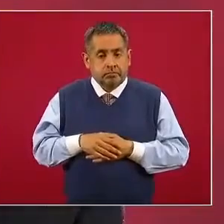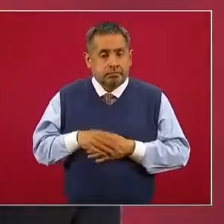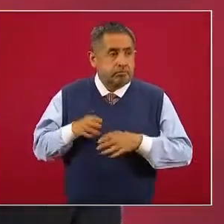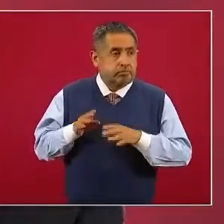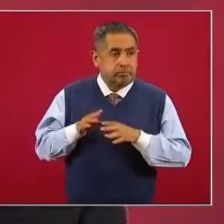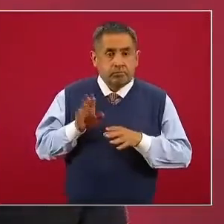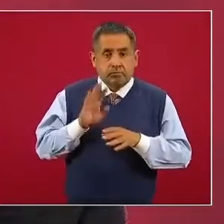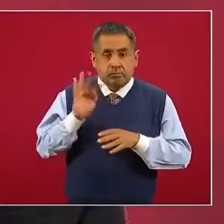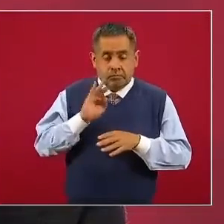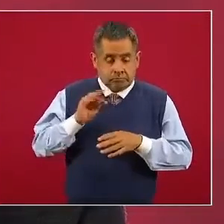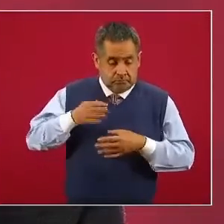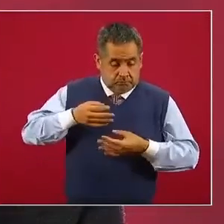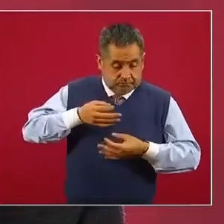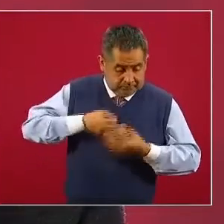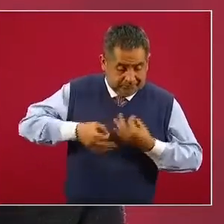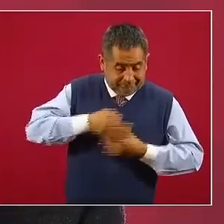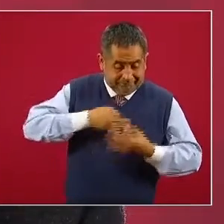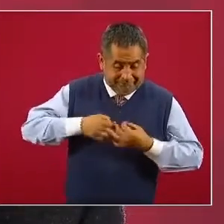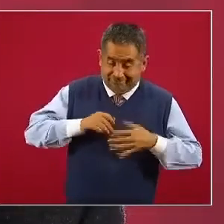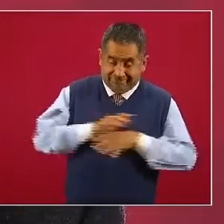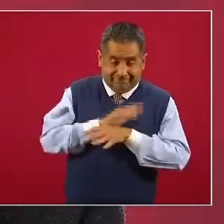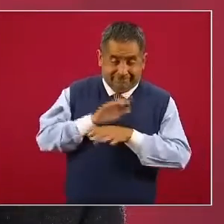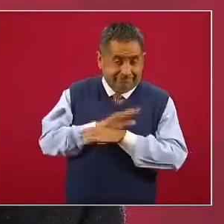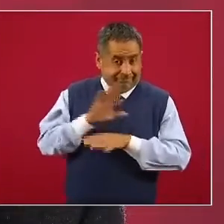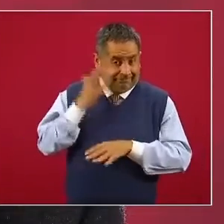de alta demanda energética,